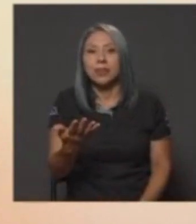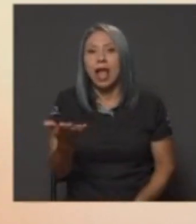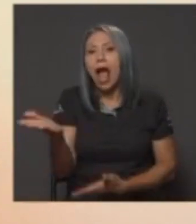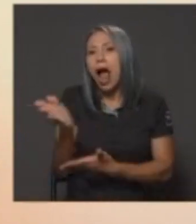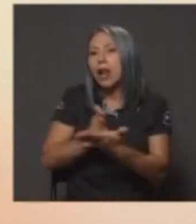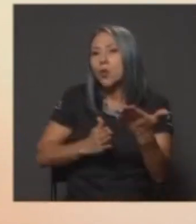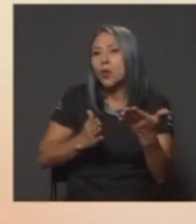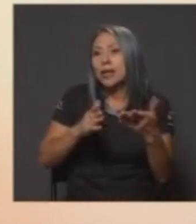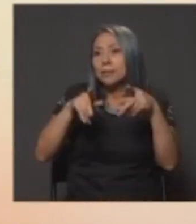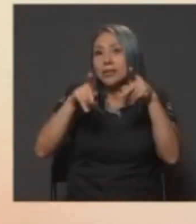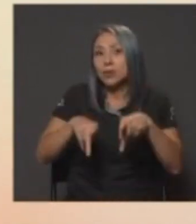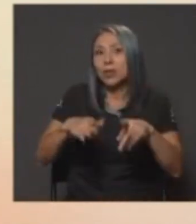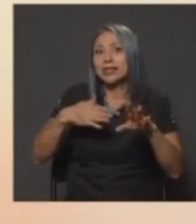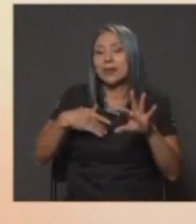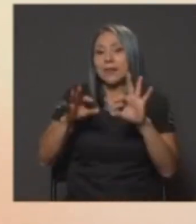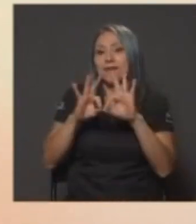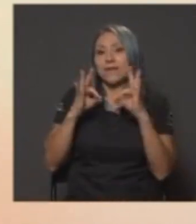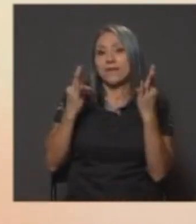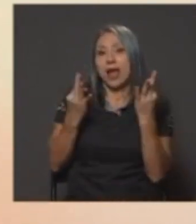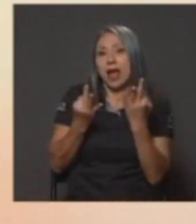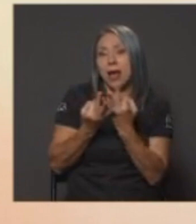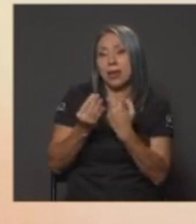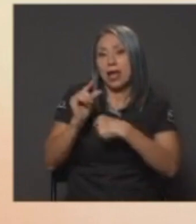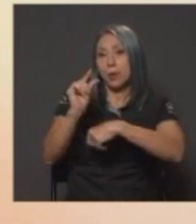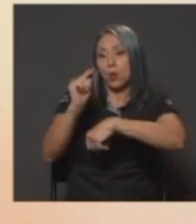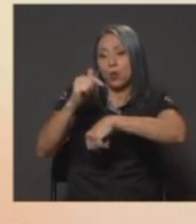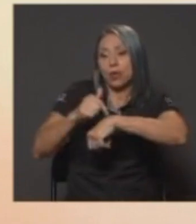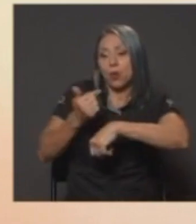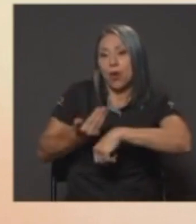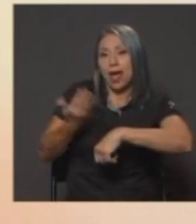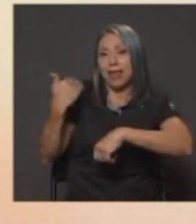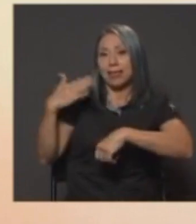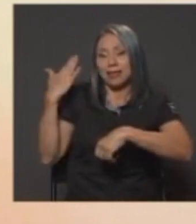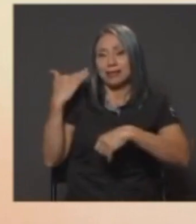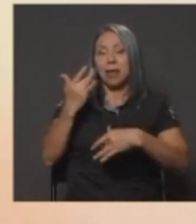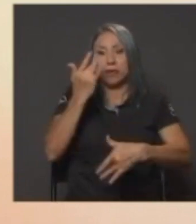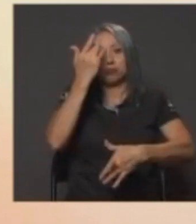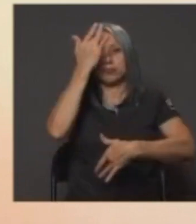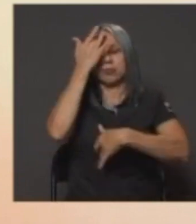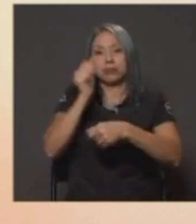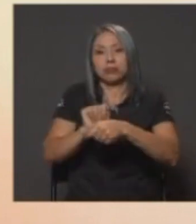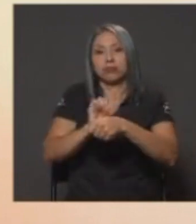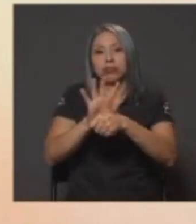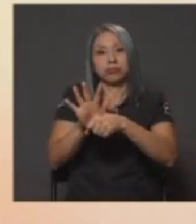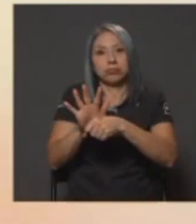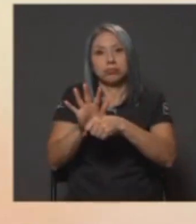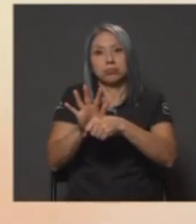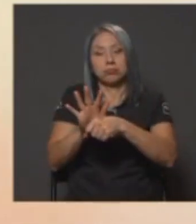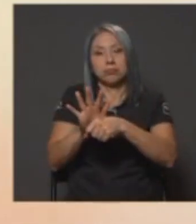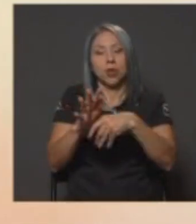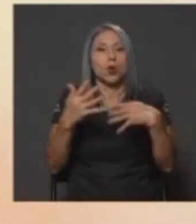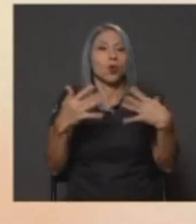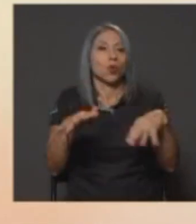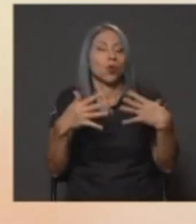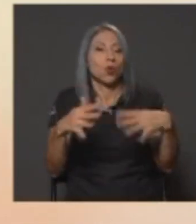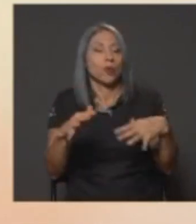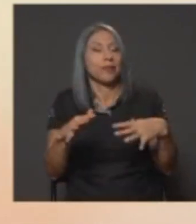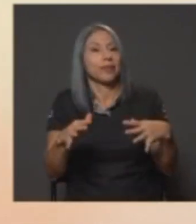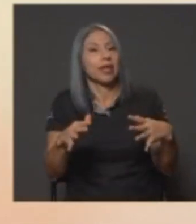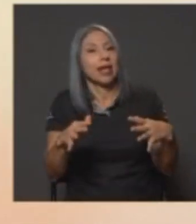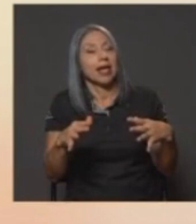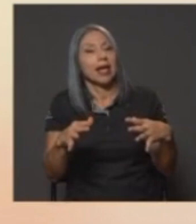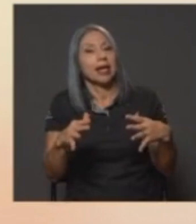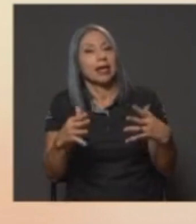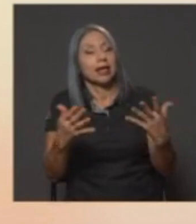algunos parientes recientemente se infectaron de COVID, de suerte que invitamos a todos a